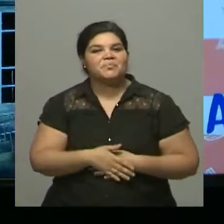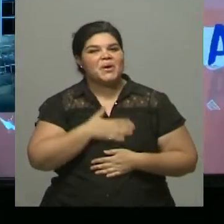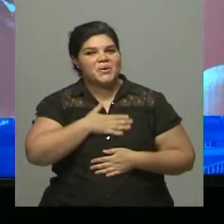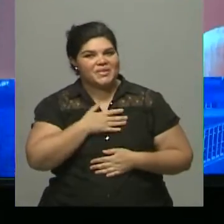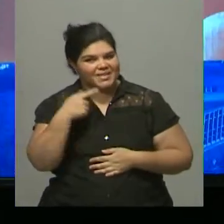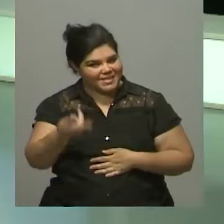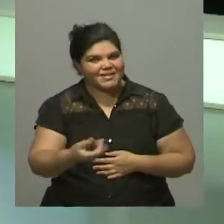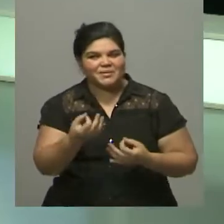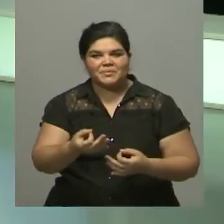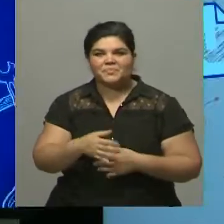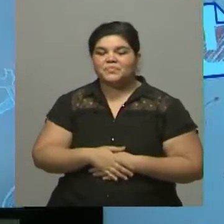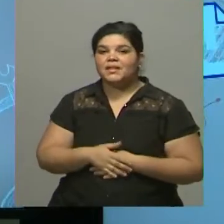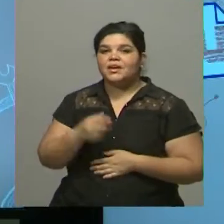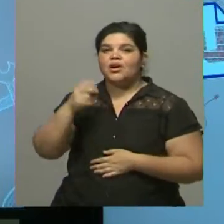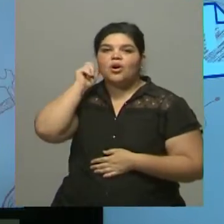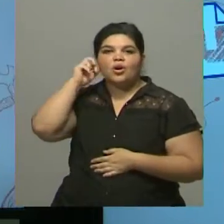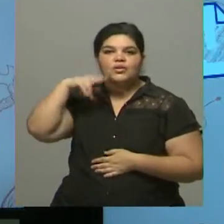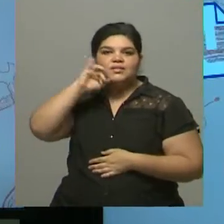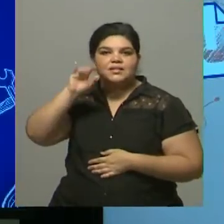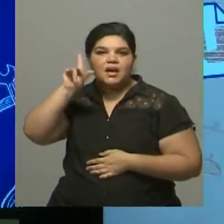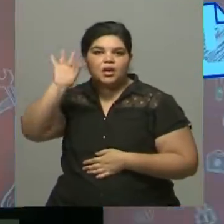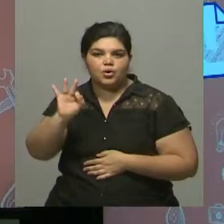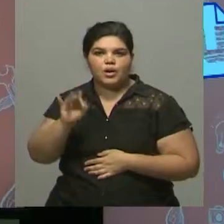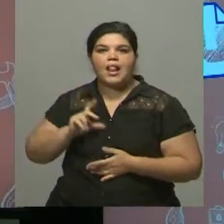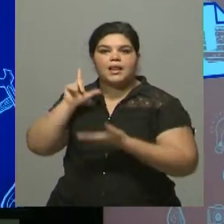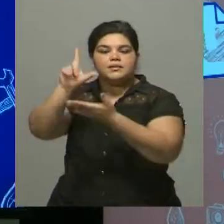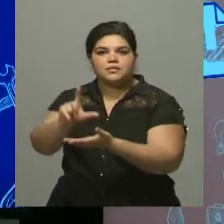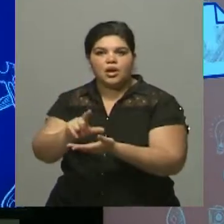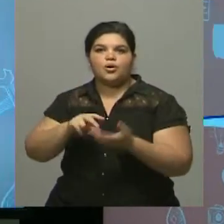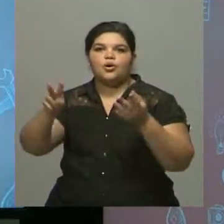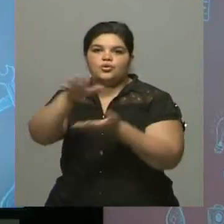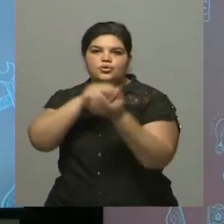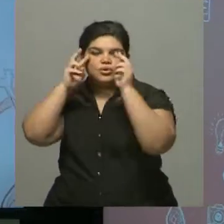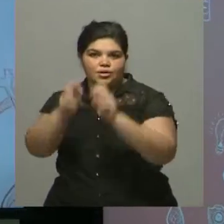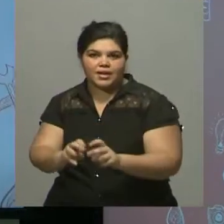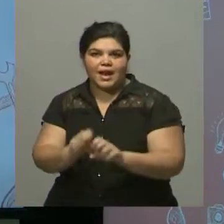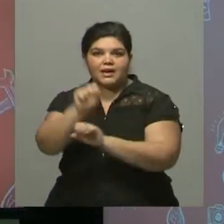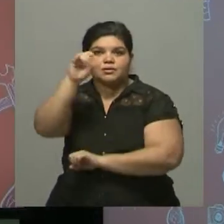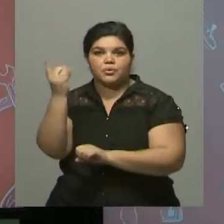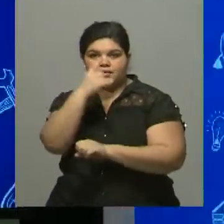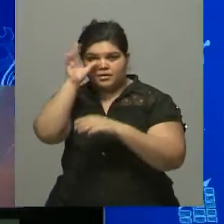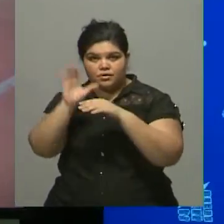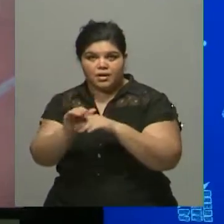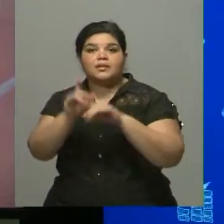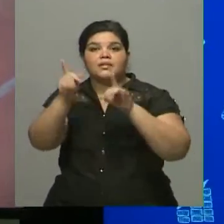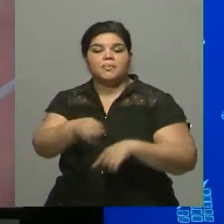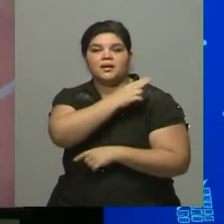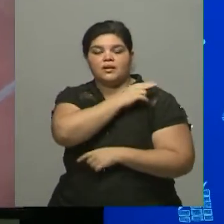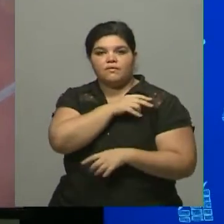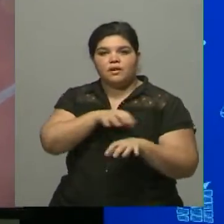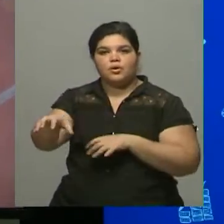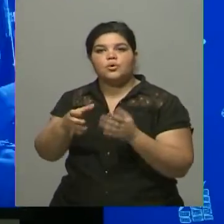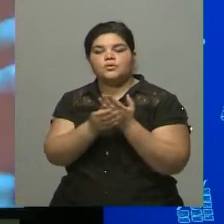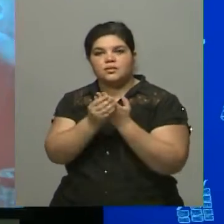gracias. Así pasaba Gonzalo Navarro, que es licenciado en Sociología, egresado de la Universidad Nacional de Cuyo y además jefe de la Agencia Territorial